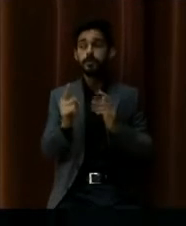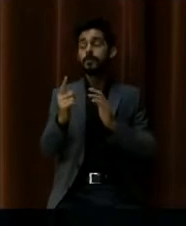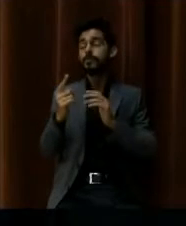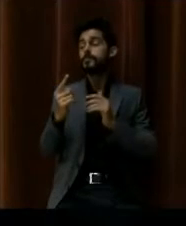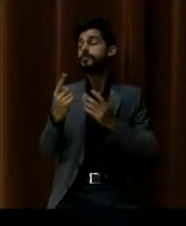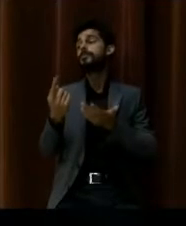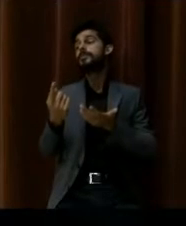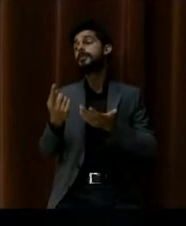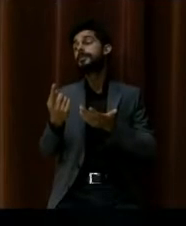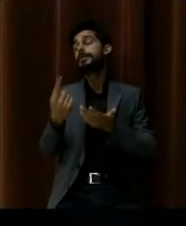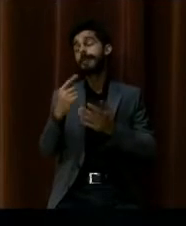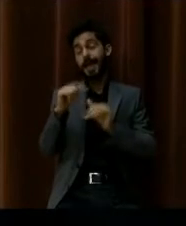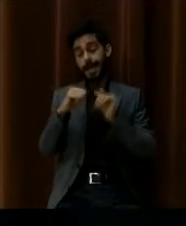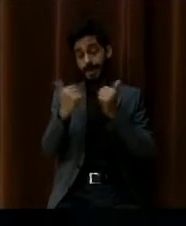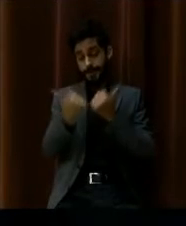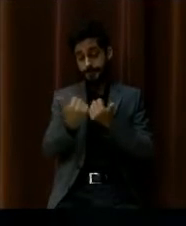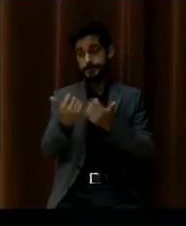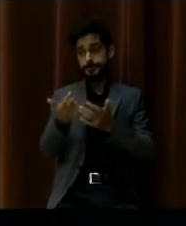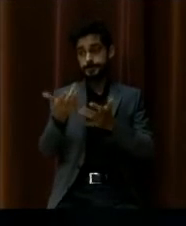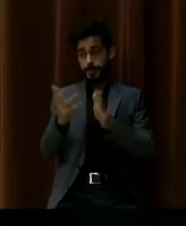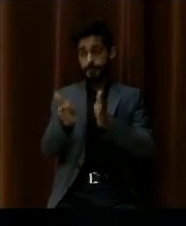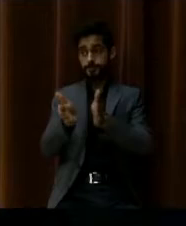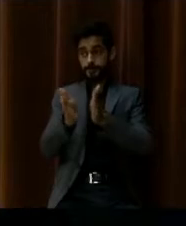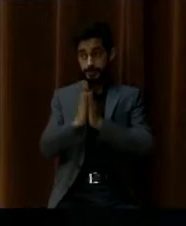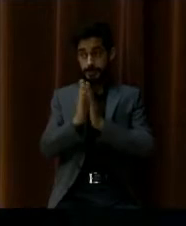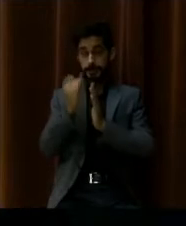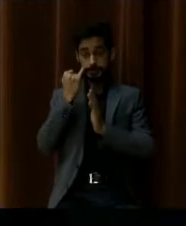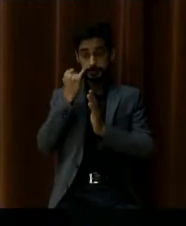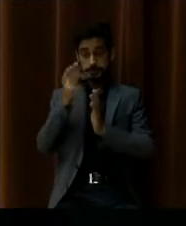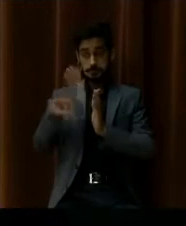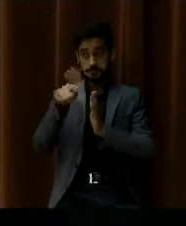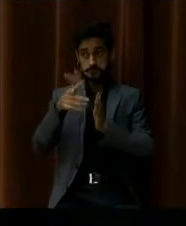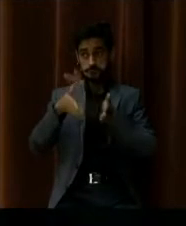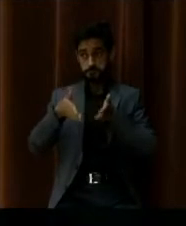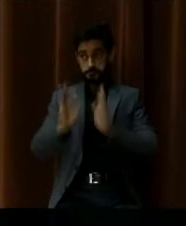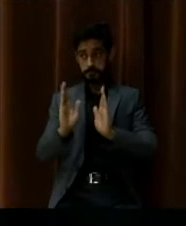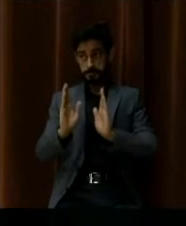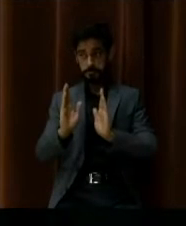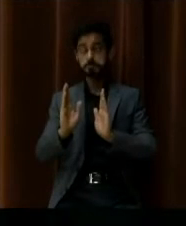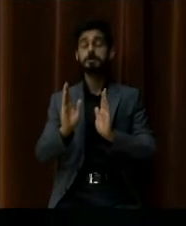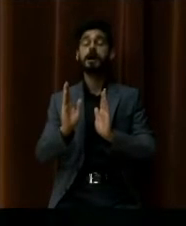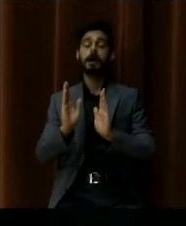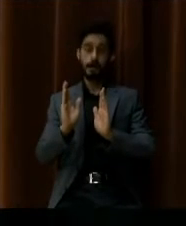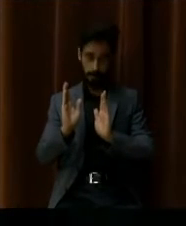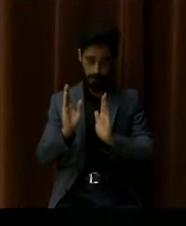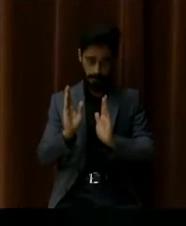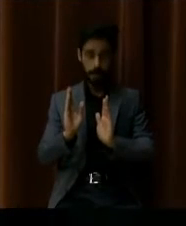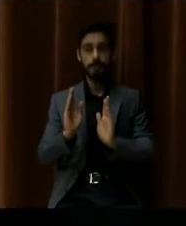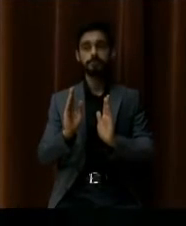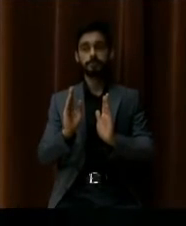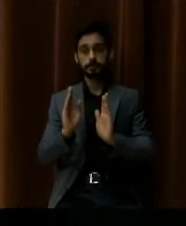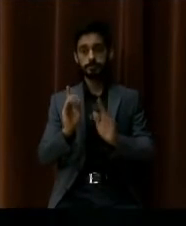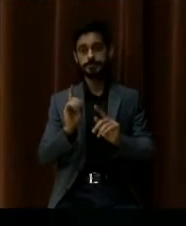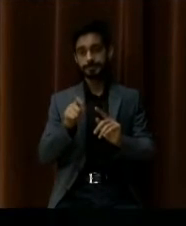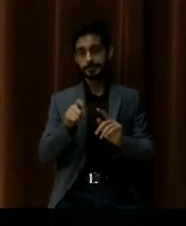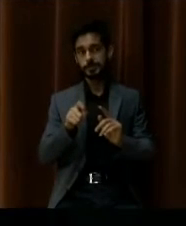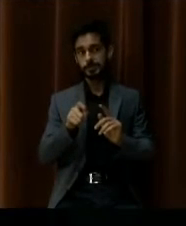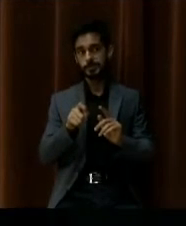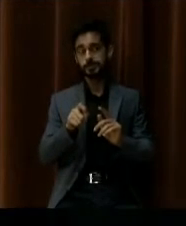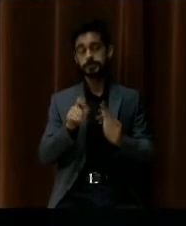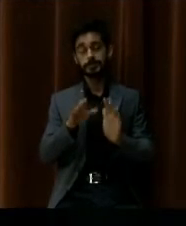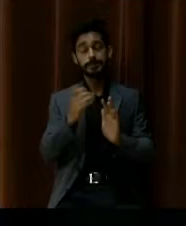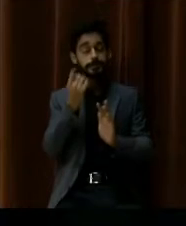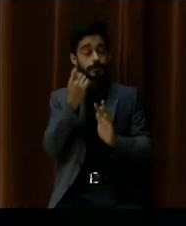agencias que me han hecho la solicitud me si me dan la autorización yo lo comparto pero tendría que obtener la otra porque se